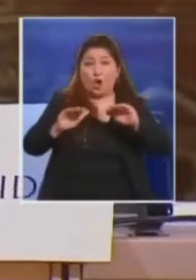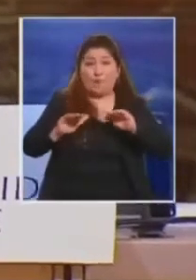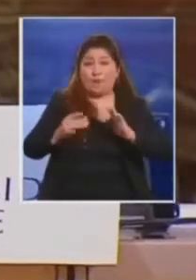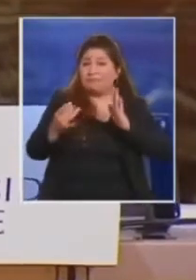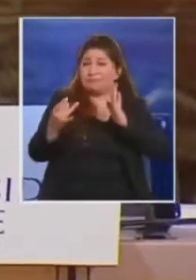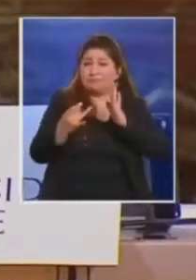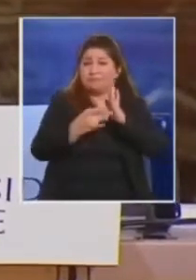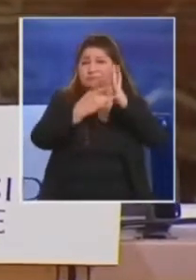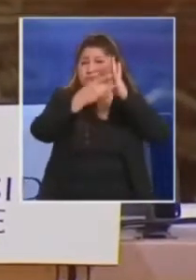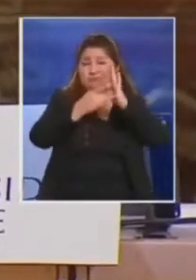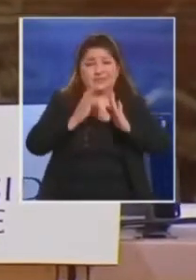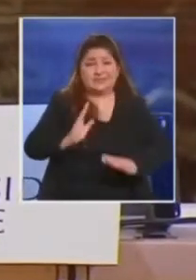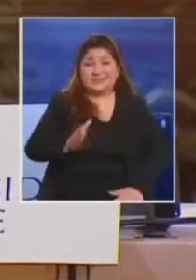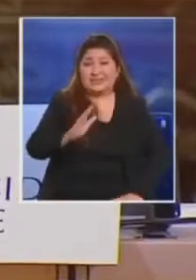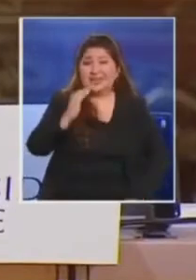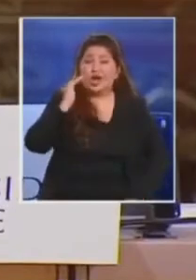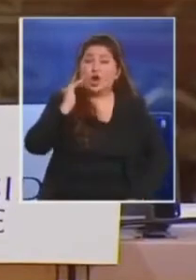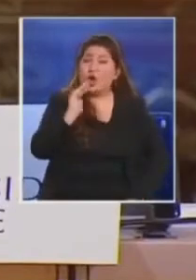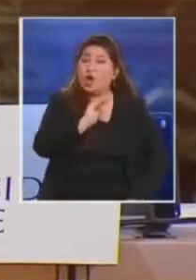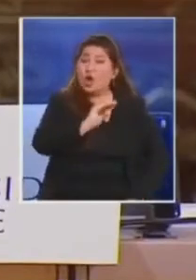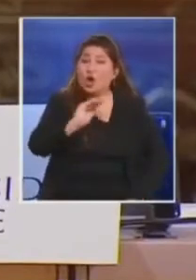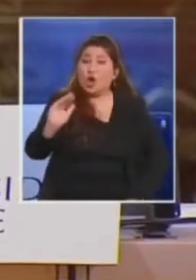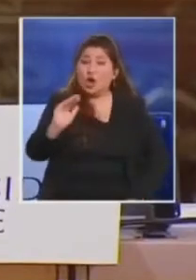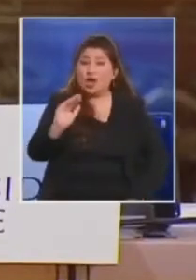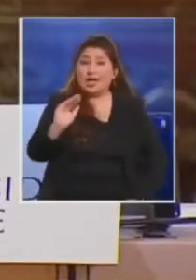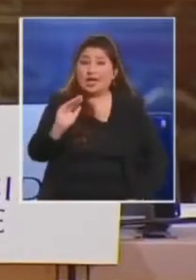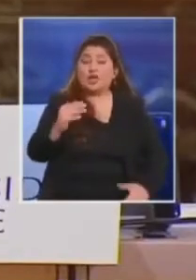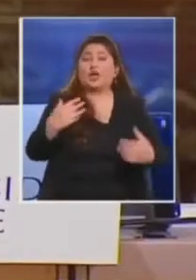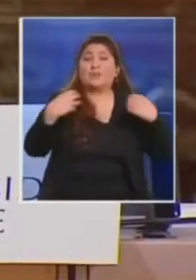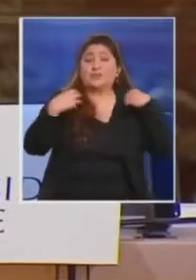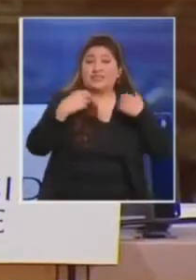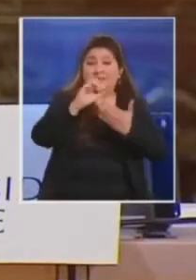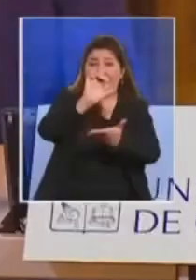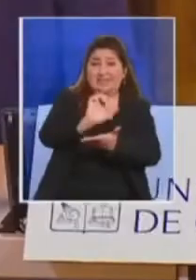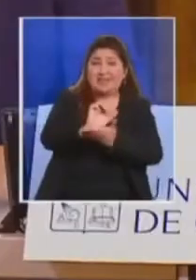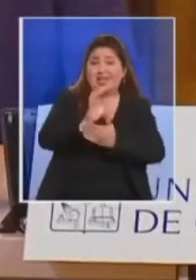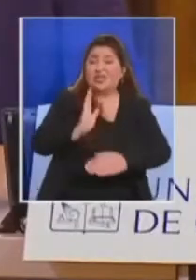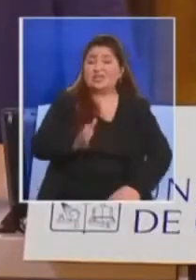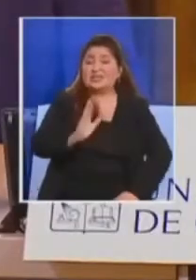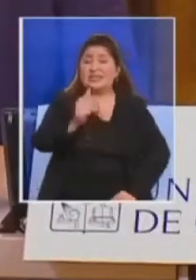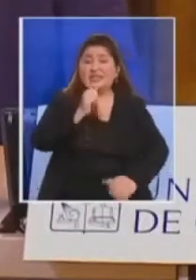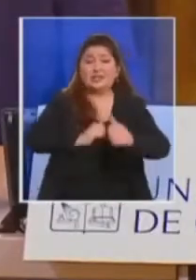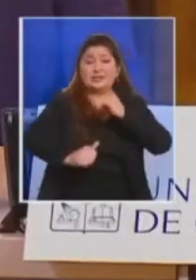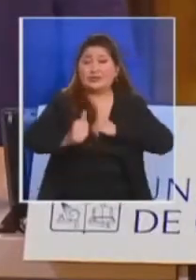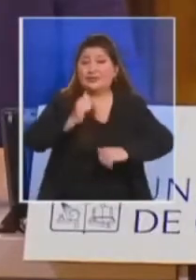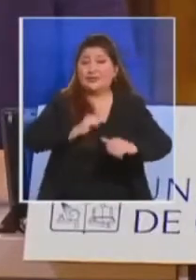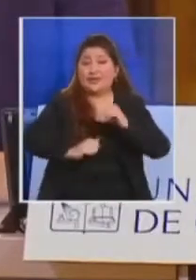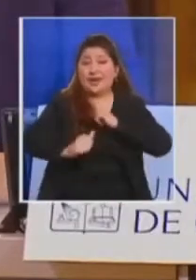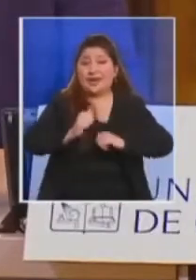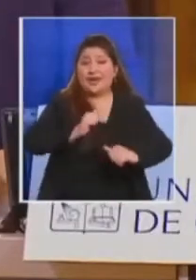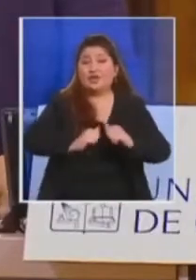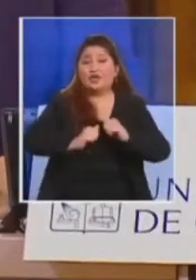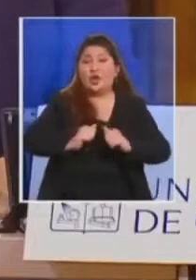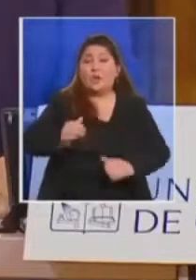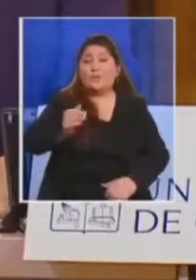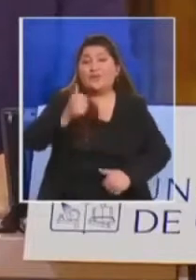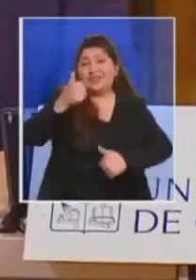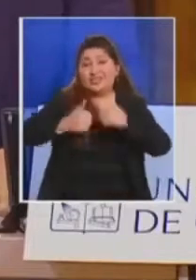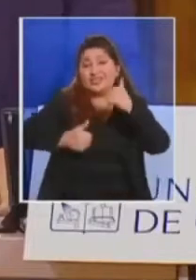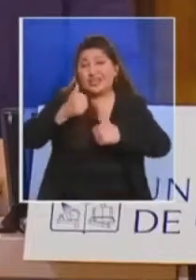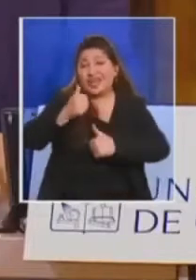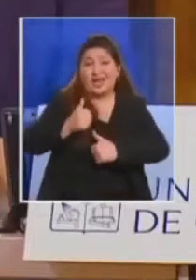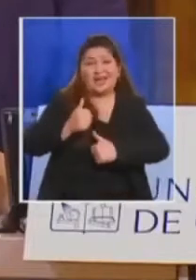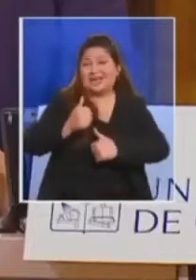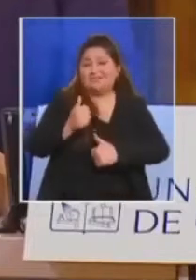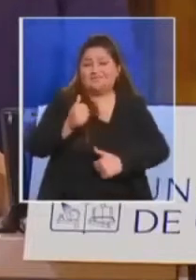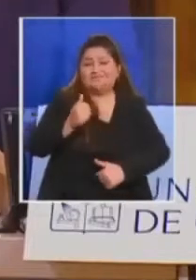cuidado del Estado siguen sufriendo malos incentivos, personal mal capacitado, abandono